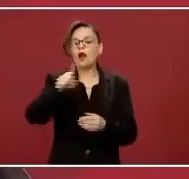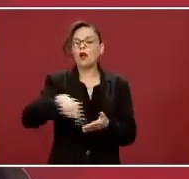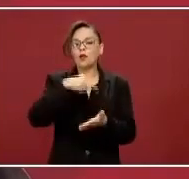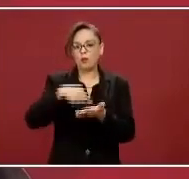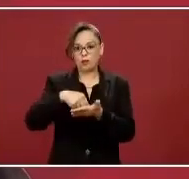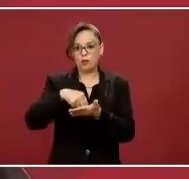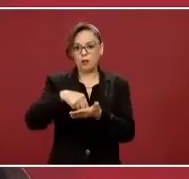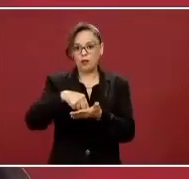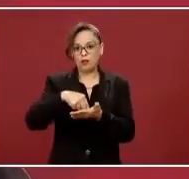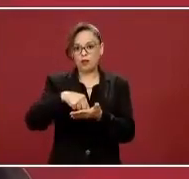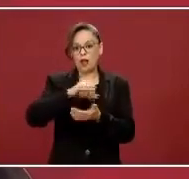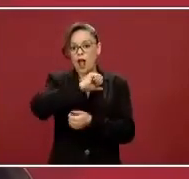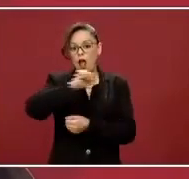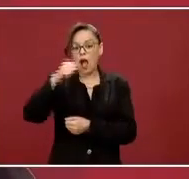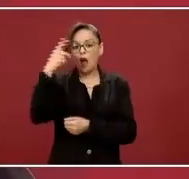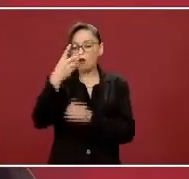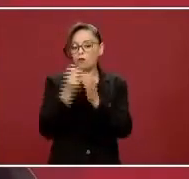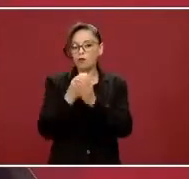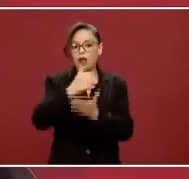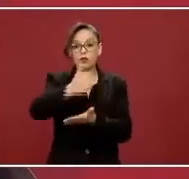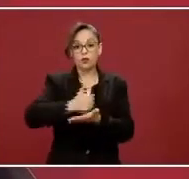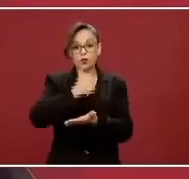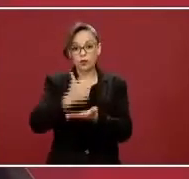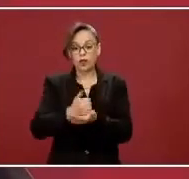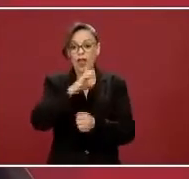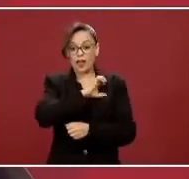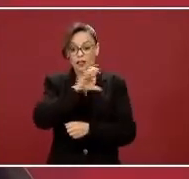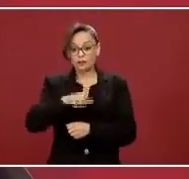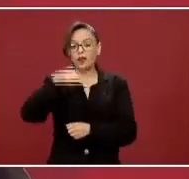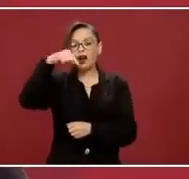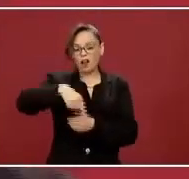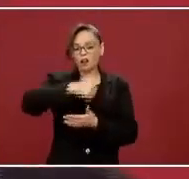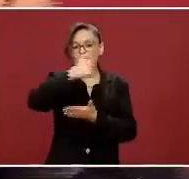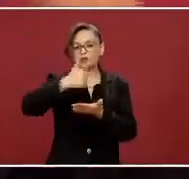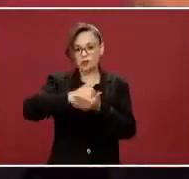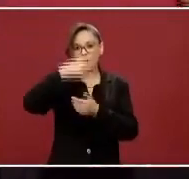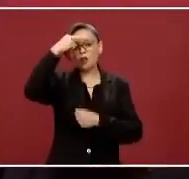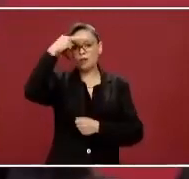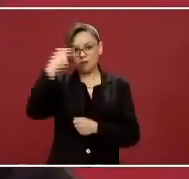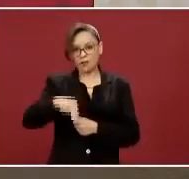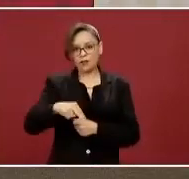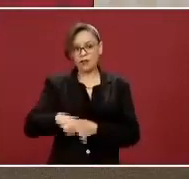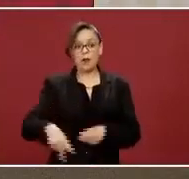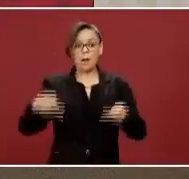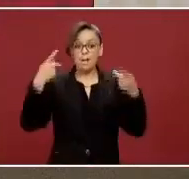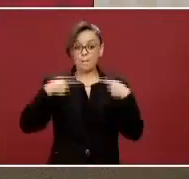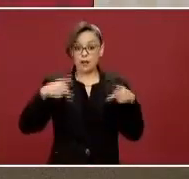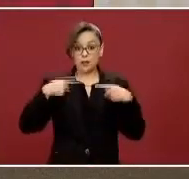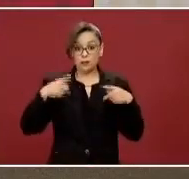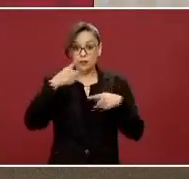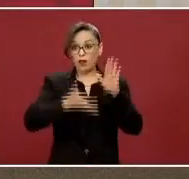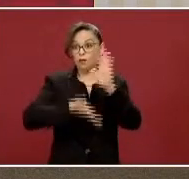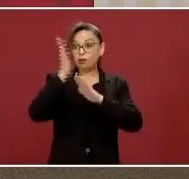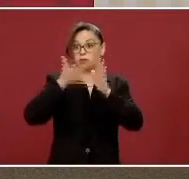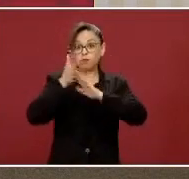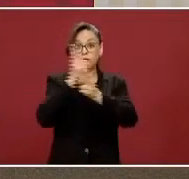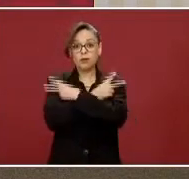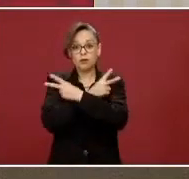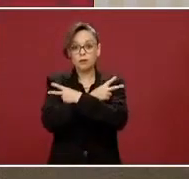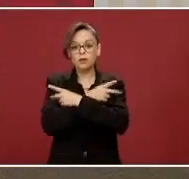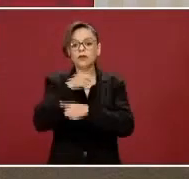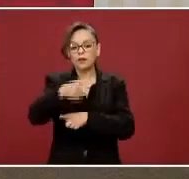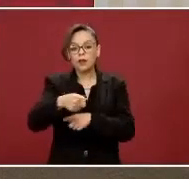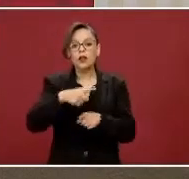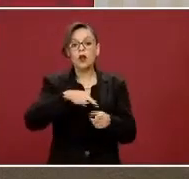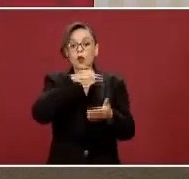México. Si la gente toma vacaciones, se va a ir a dispersarla por el resto del país. Y eso no